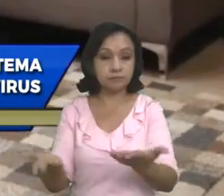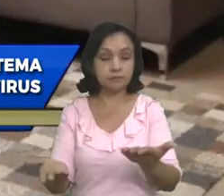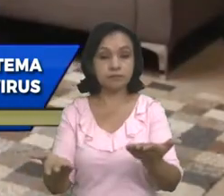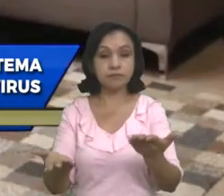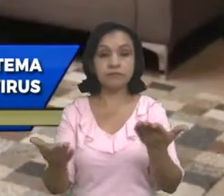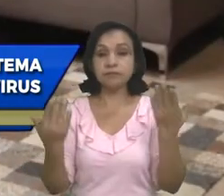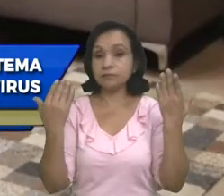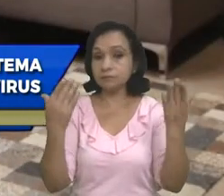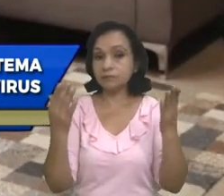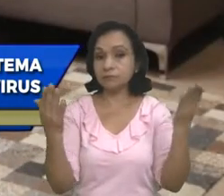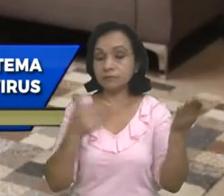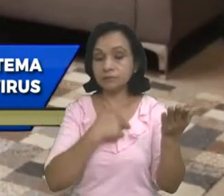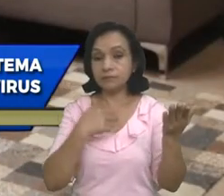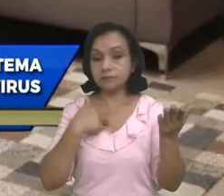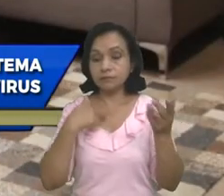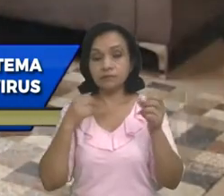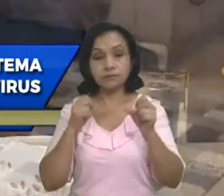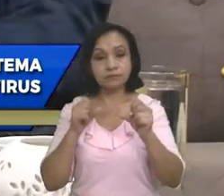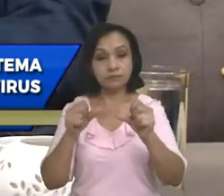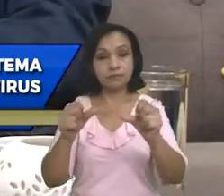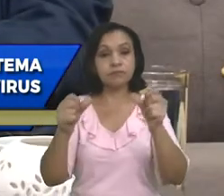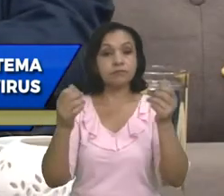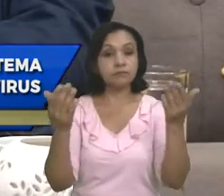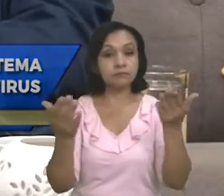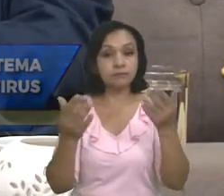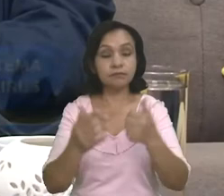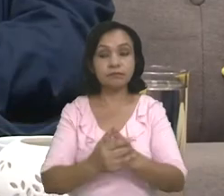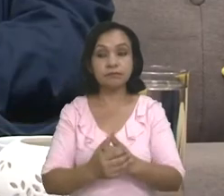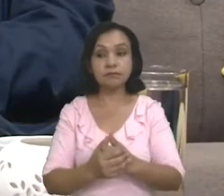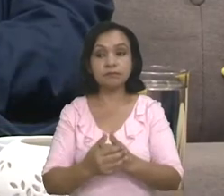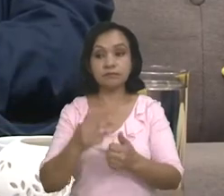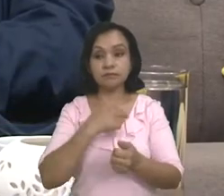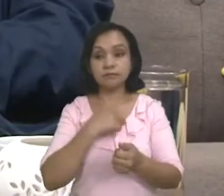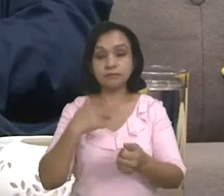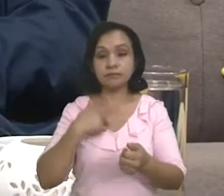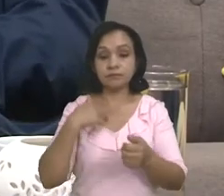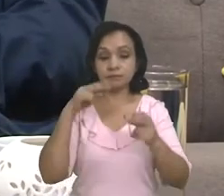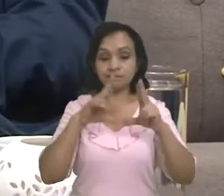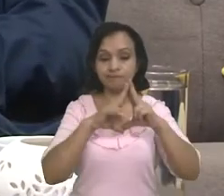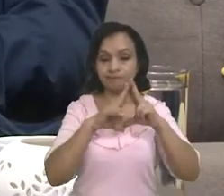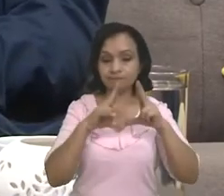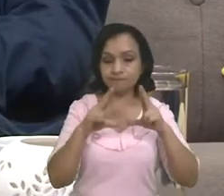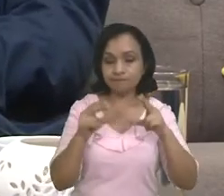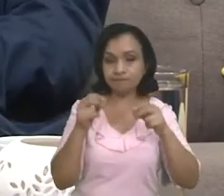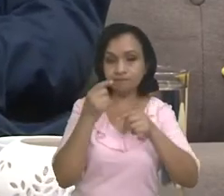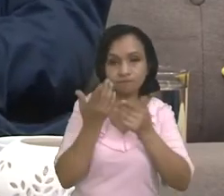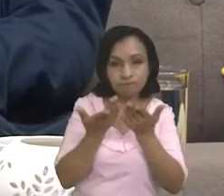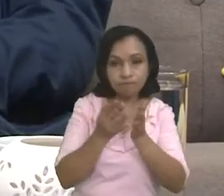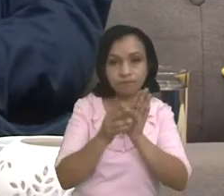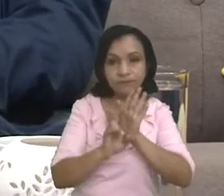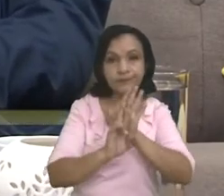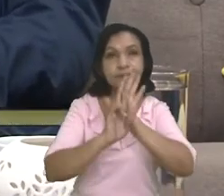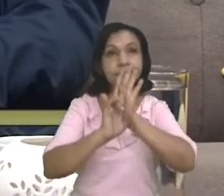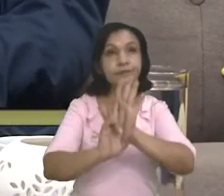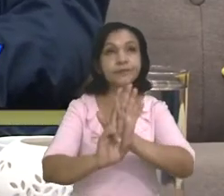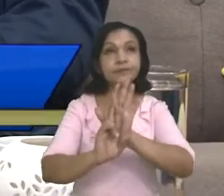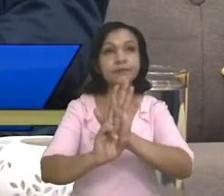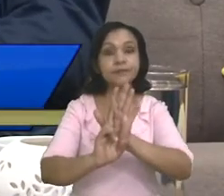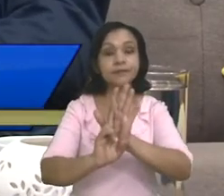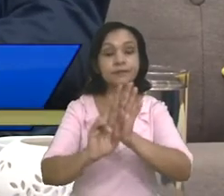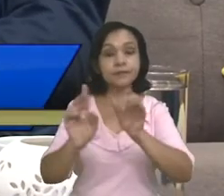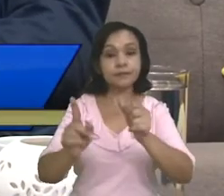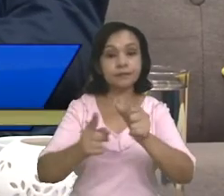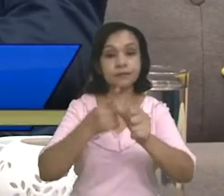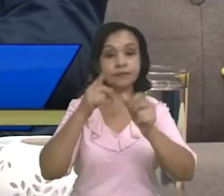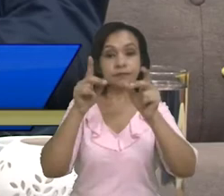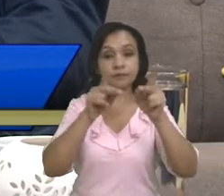situación va avanzando y nosotros hemos estado preparados para responder al primer